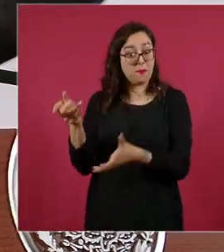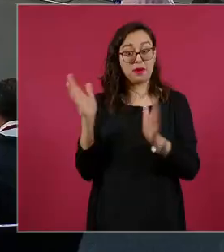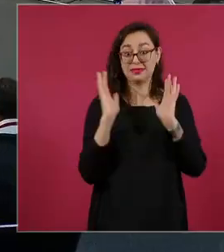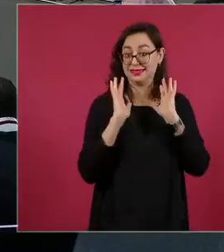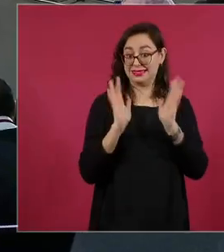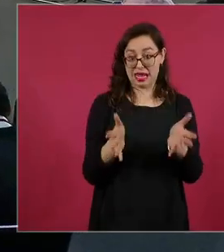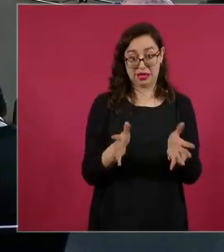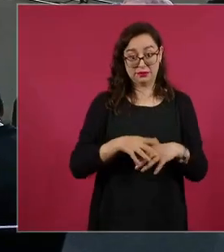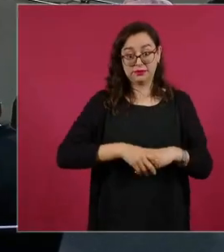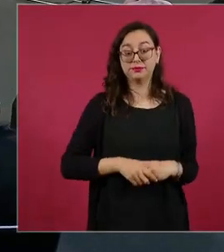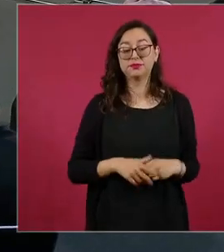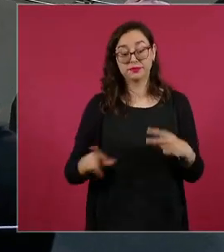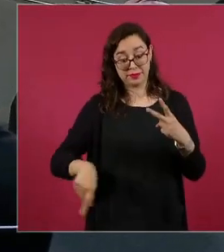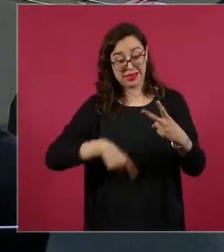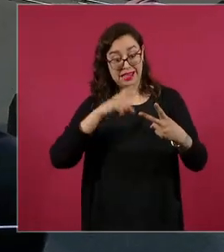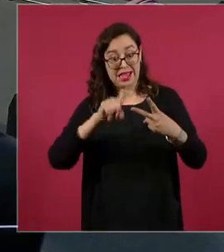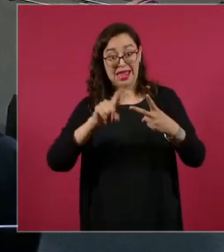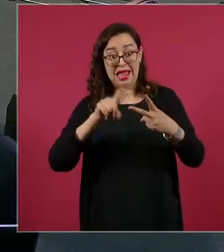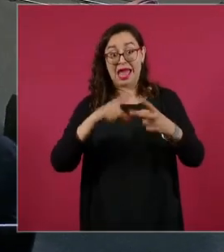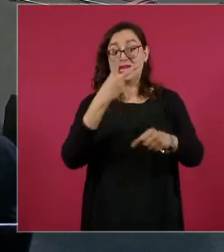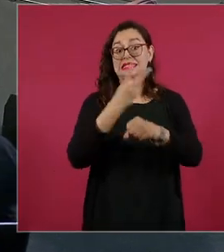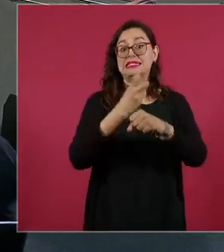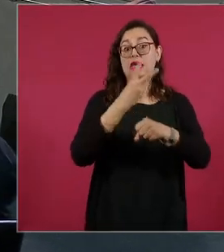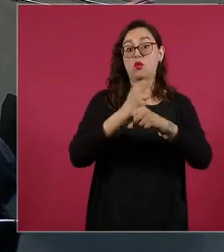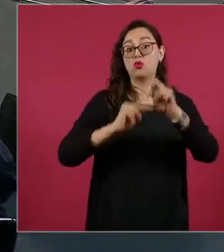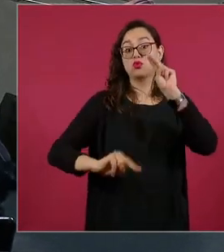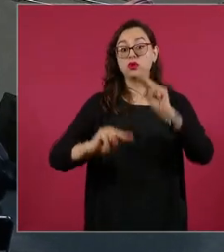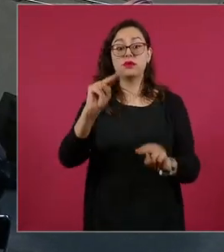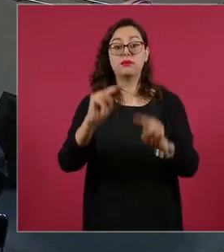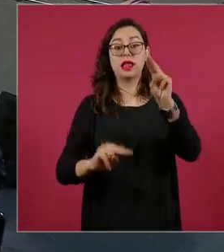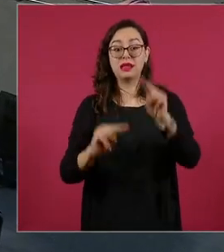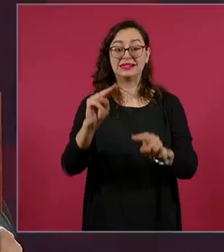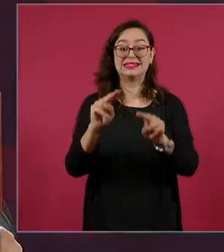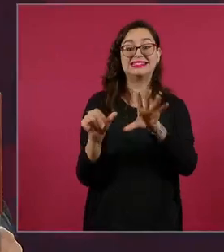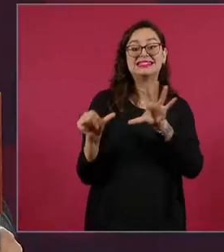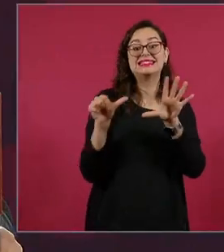de atención que son más de 600 hospitales